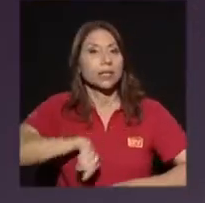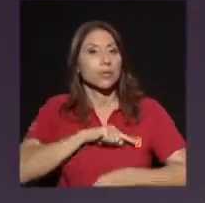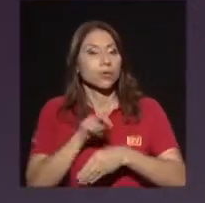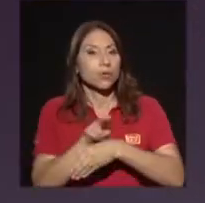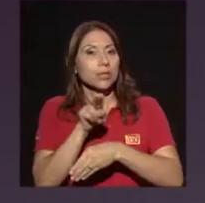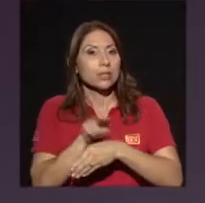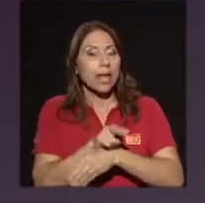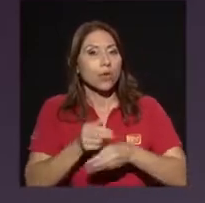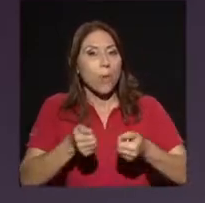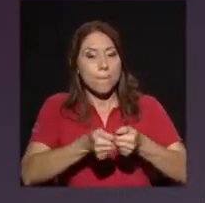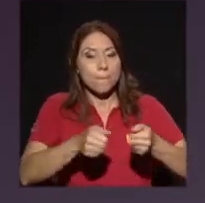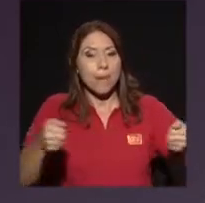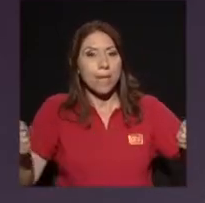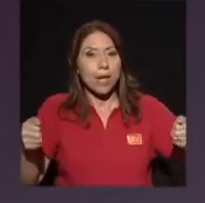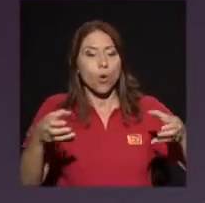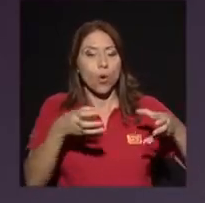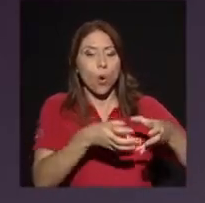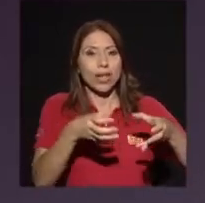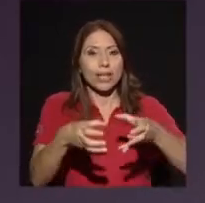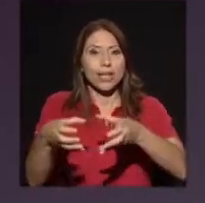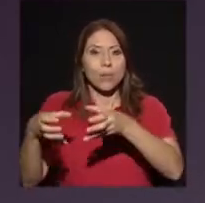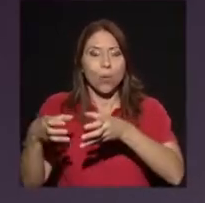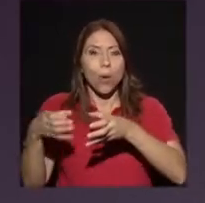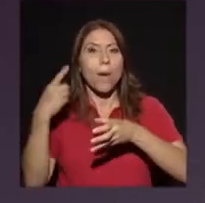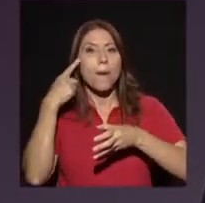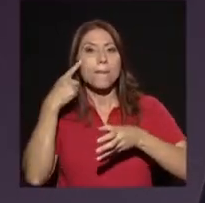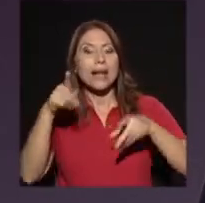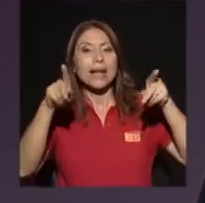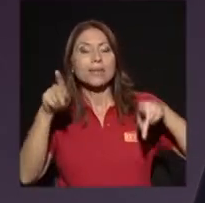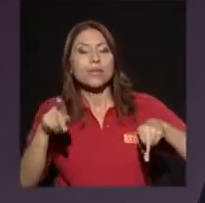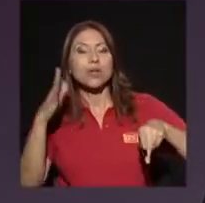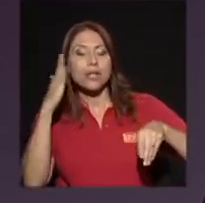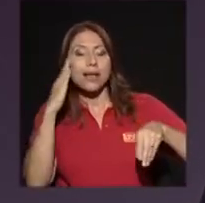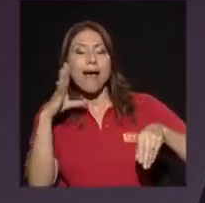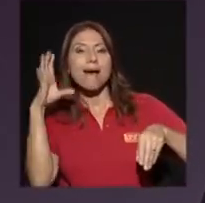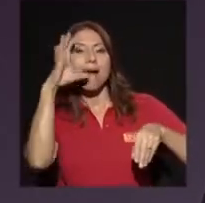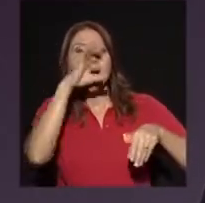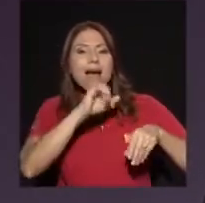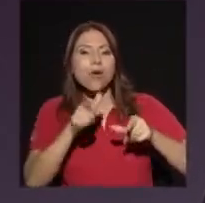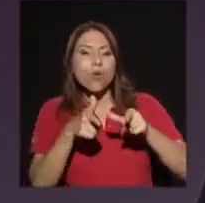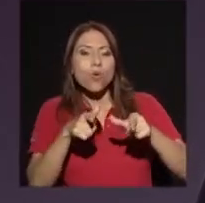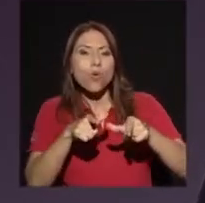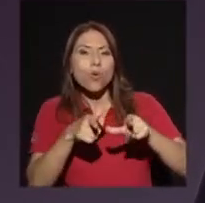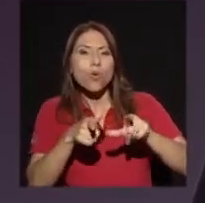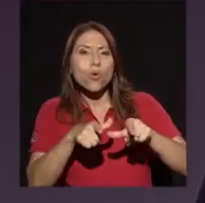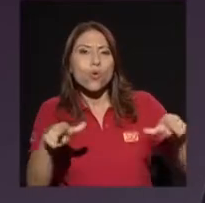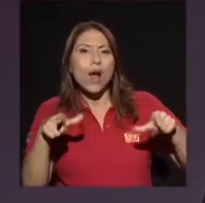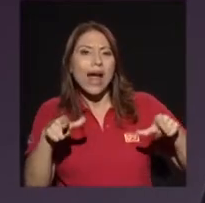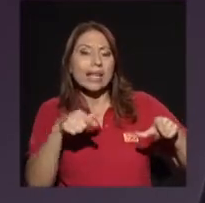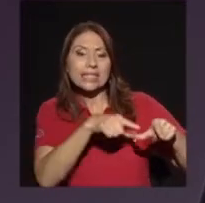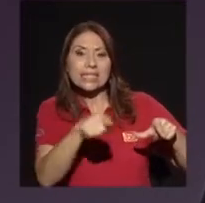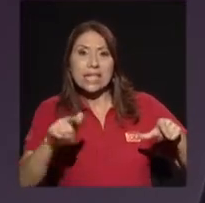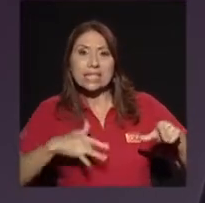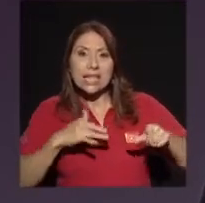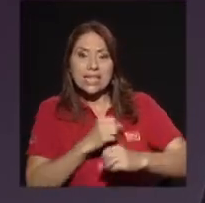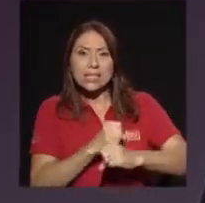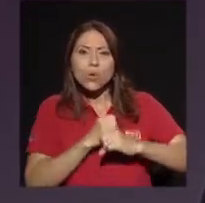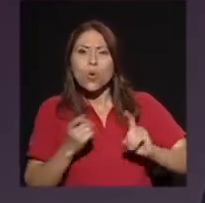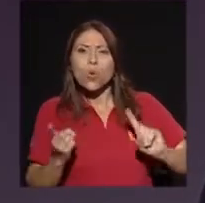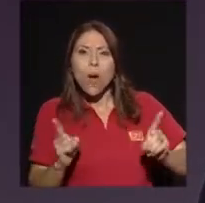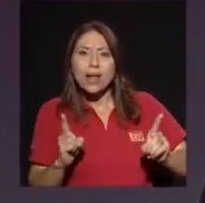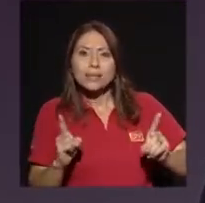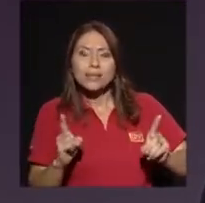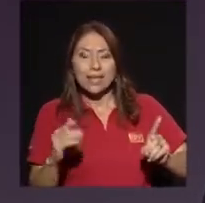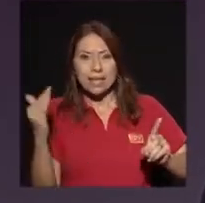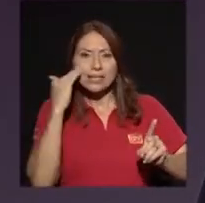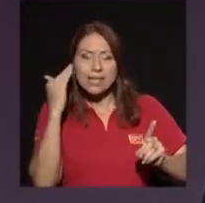el mapeo colectivo para que las personas puedan identificar qué sitios les hace sentir seguros y al mismo tiempo identificar por qué